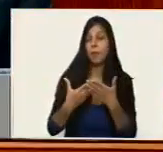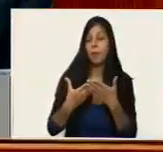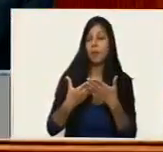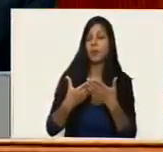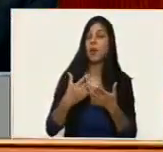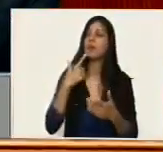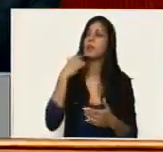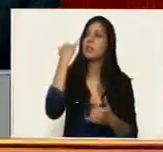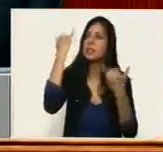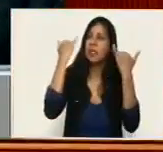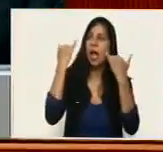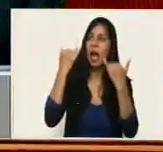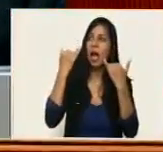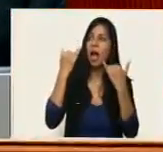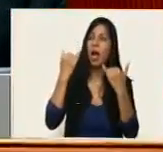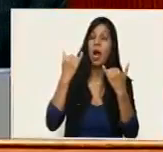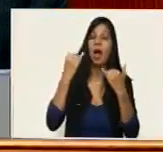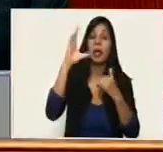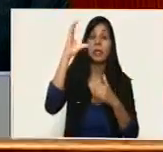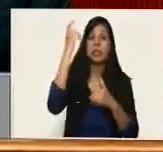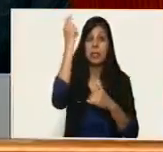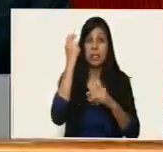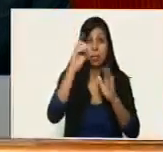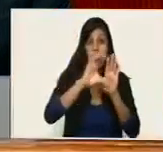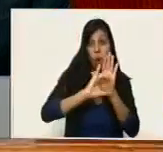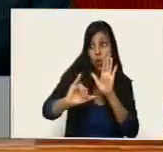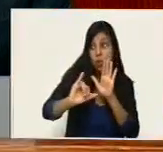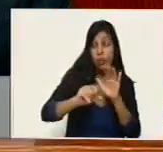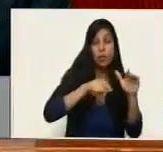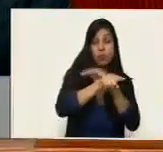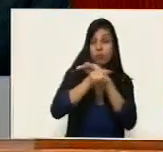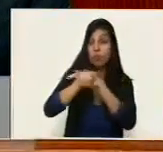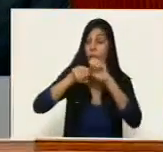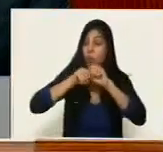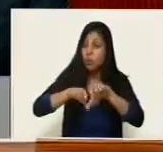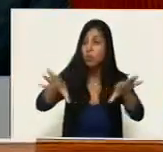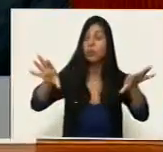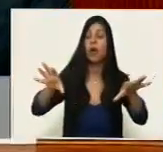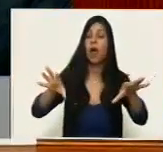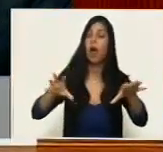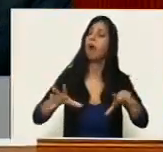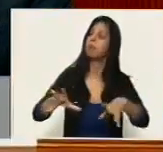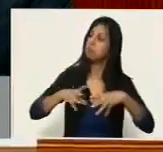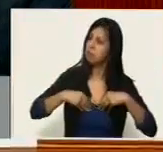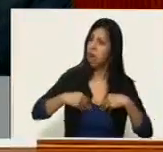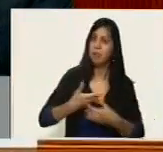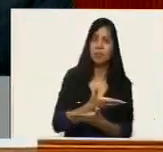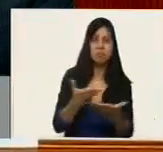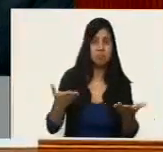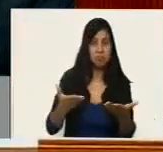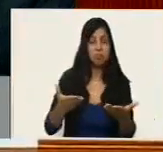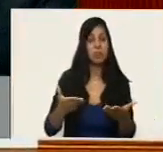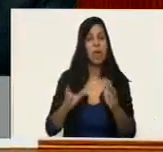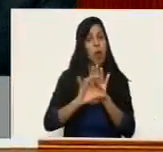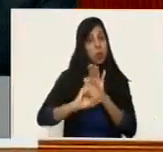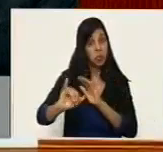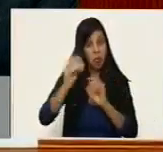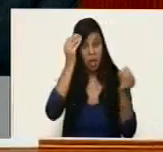calle, pareciera que eso tiene una aceptación en el cuerpo de constituyentes, mujeres y